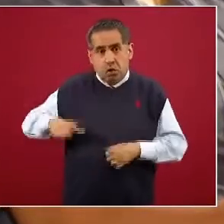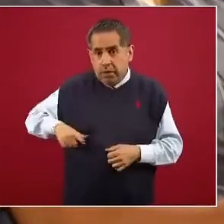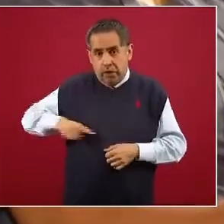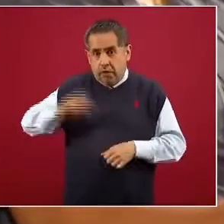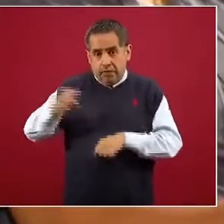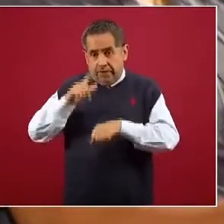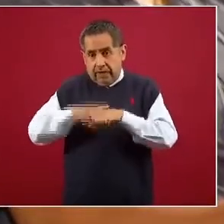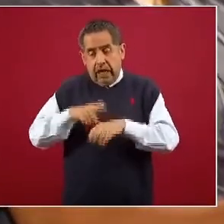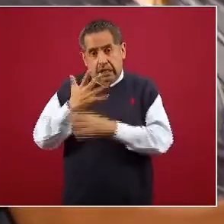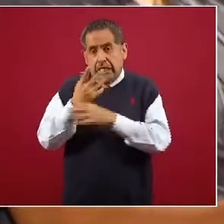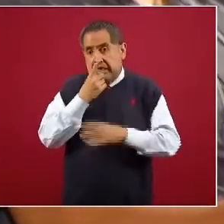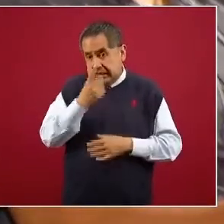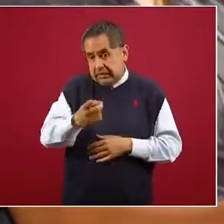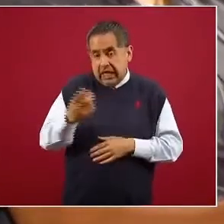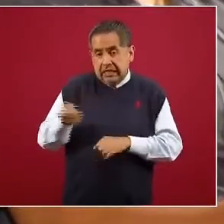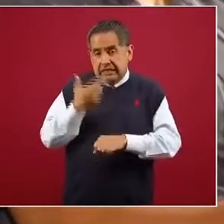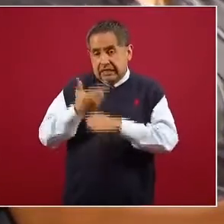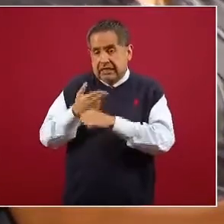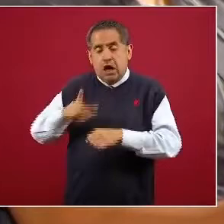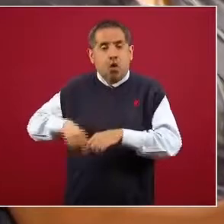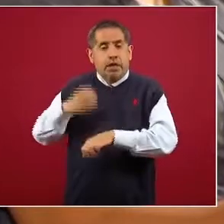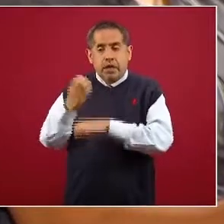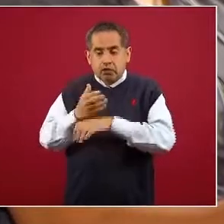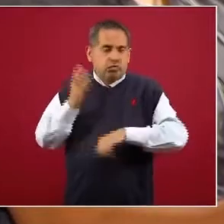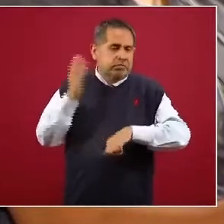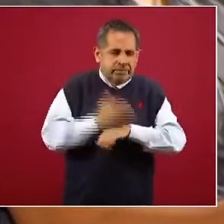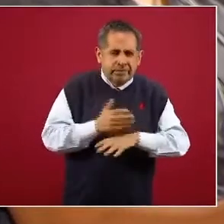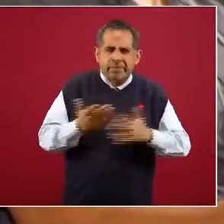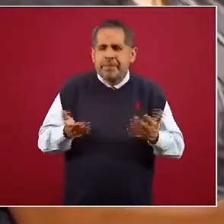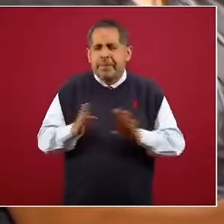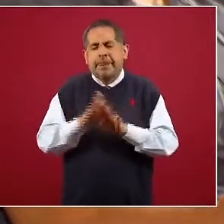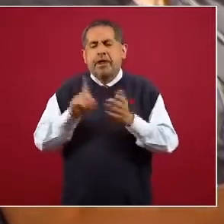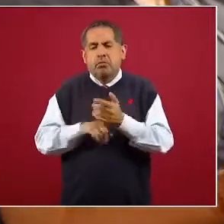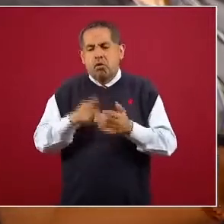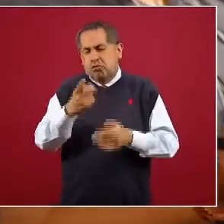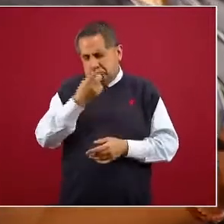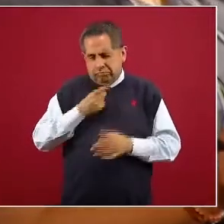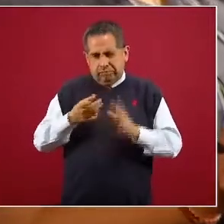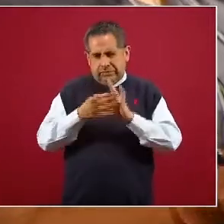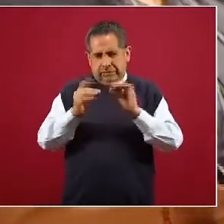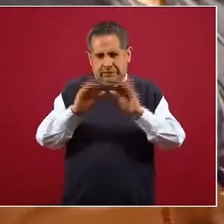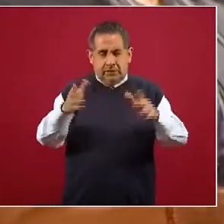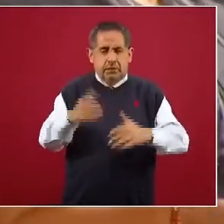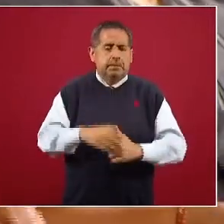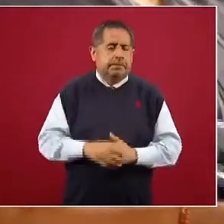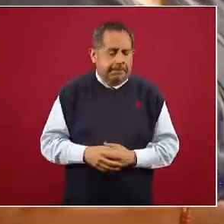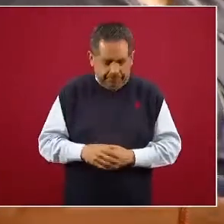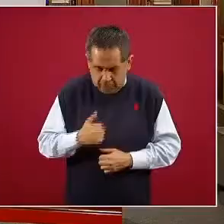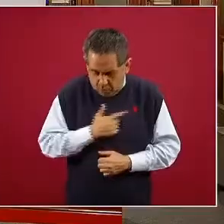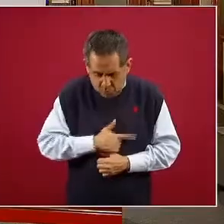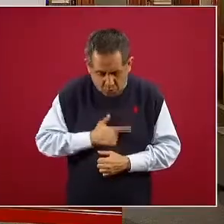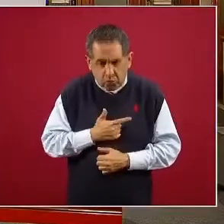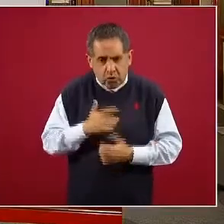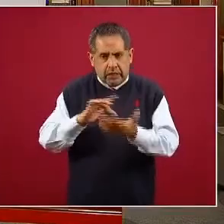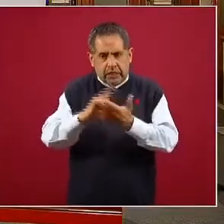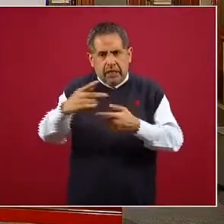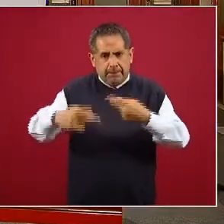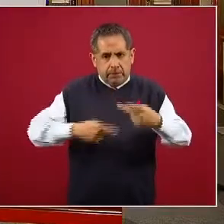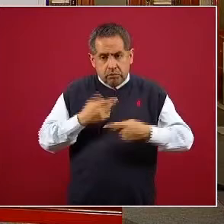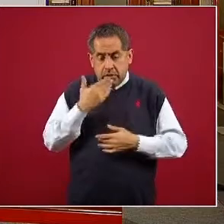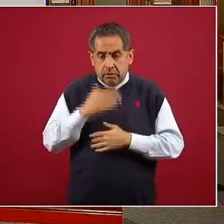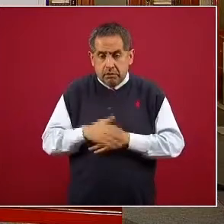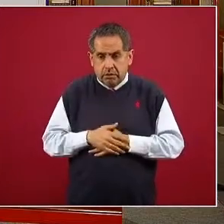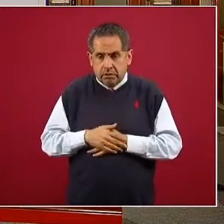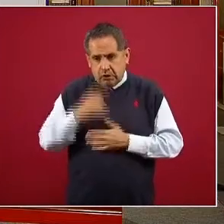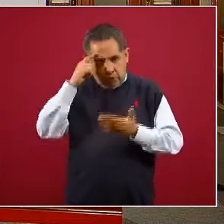federal. Eso fue lo que dijo la secretaria de Gobernación. Me gustaría que usted pudiera aclarar el tema. Con mucho gusto. Gracias por hacer la pregunta,